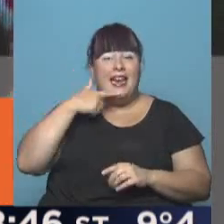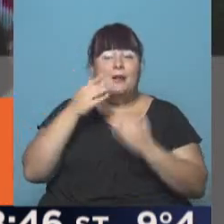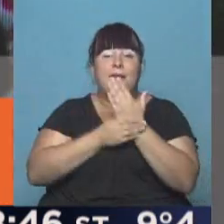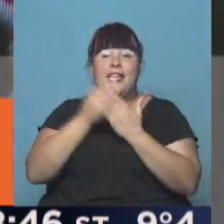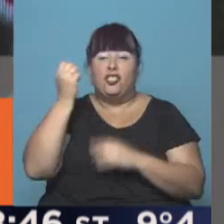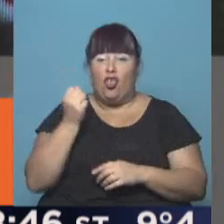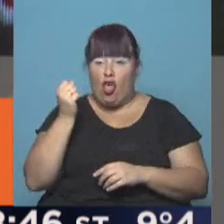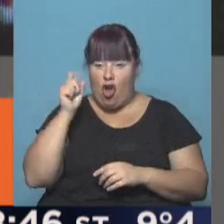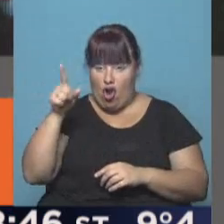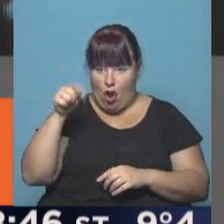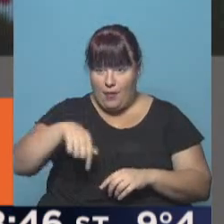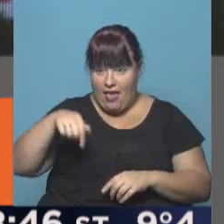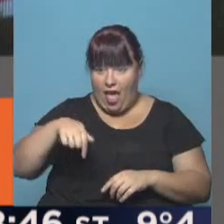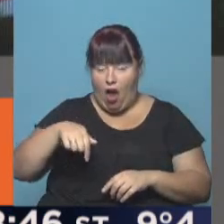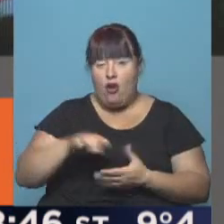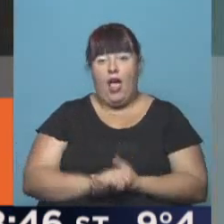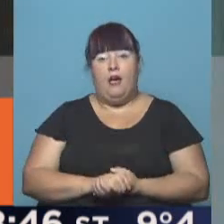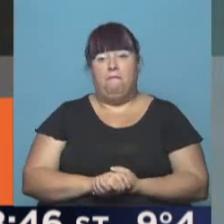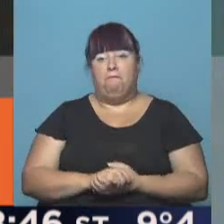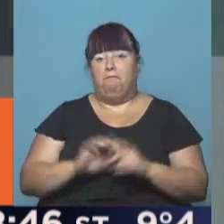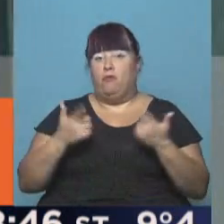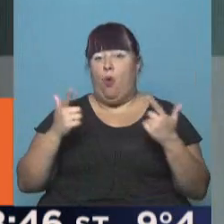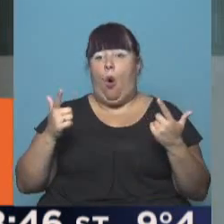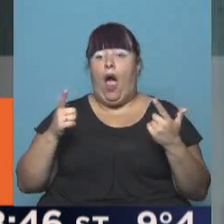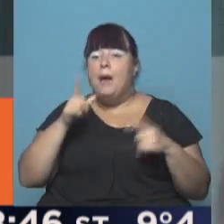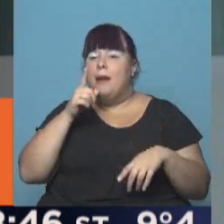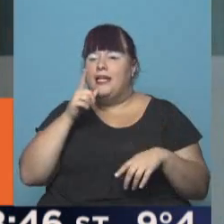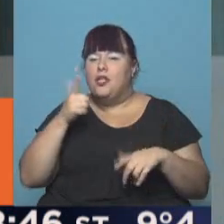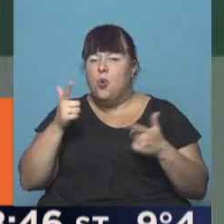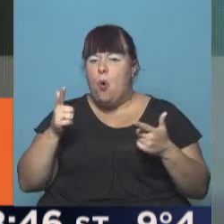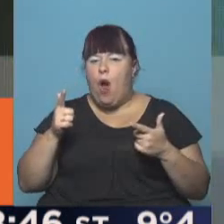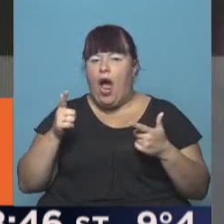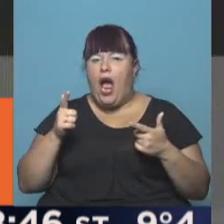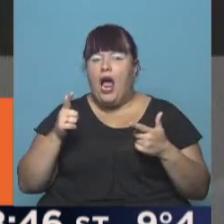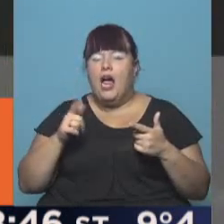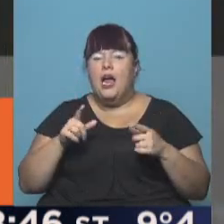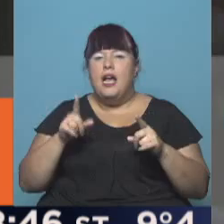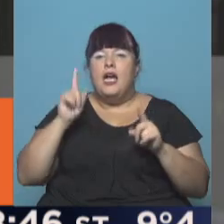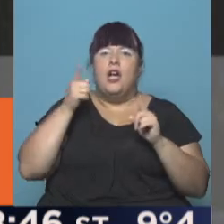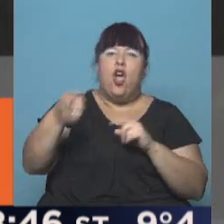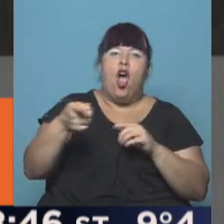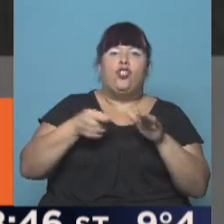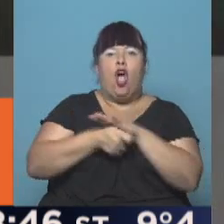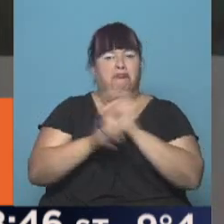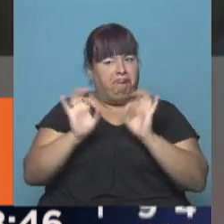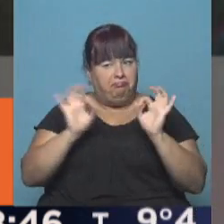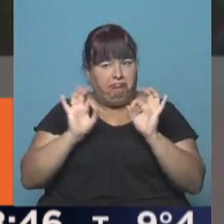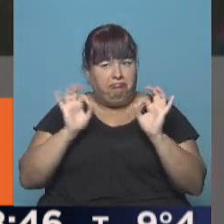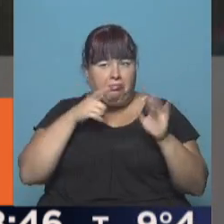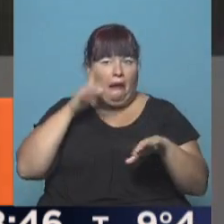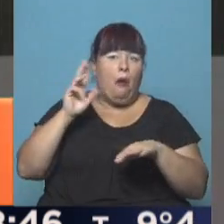de Hacienda en la actualidad, que no está, aparentemente no tiene causas de corrupción que